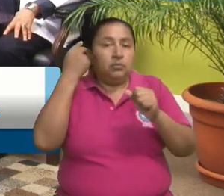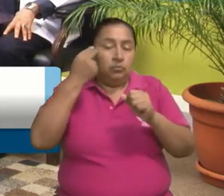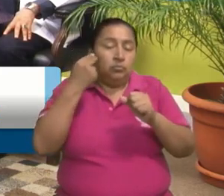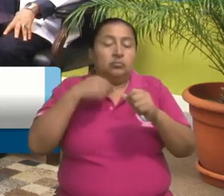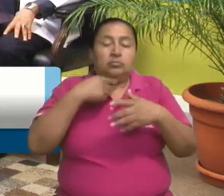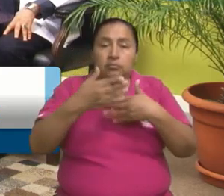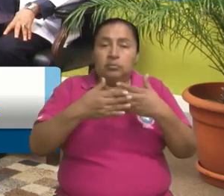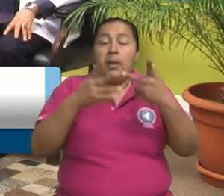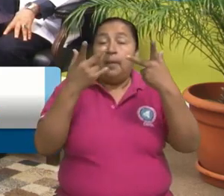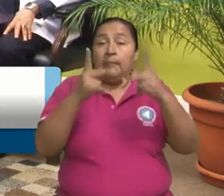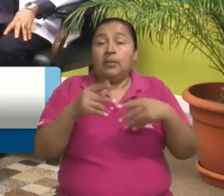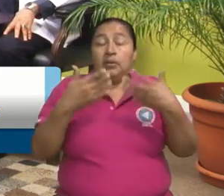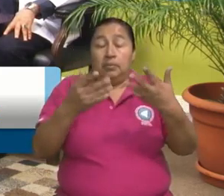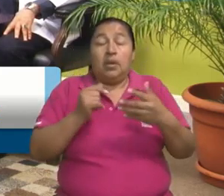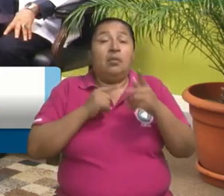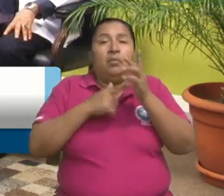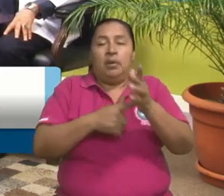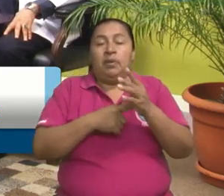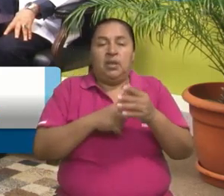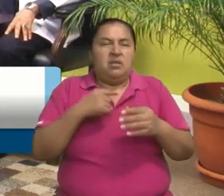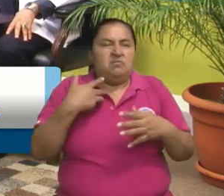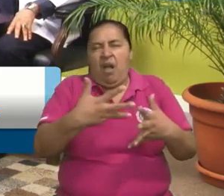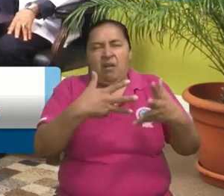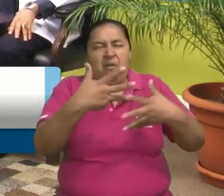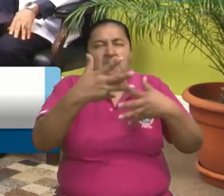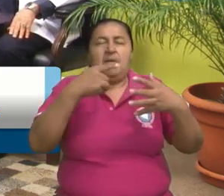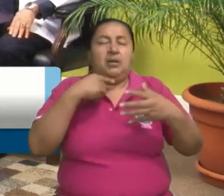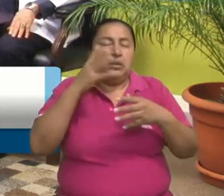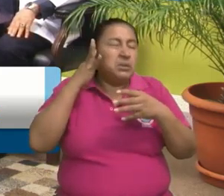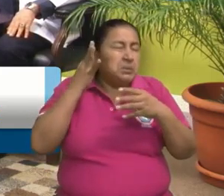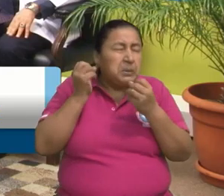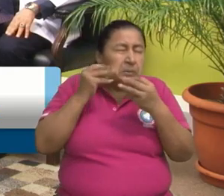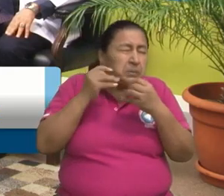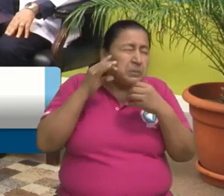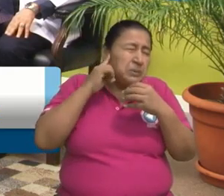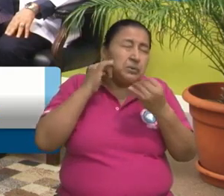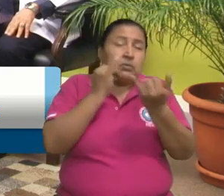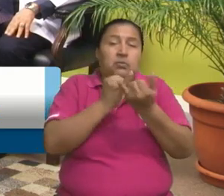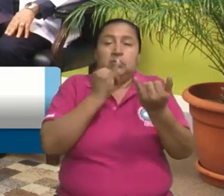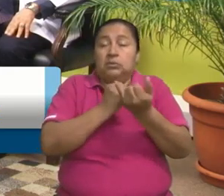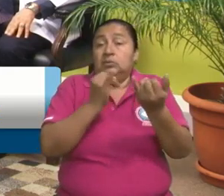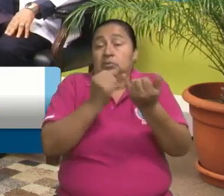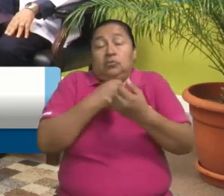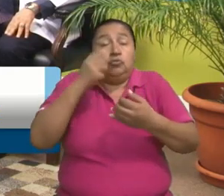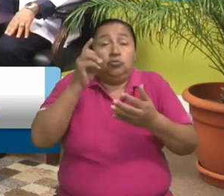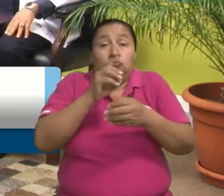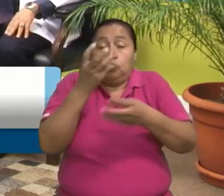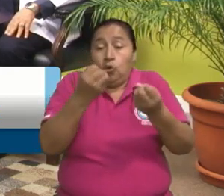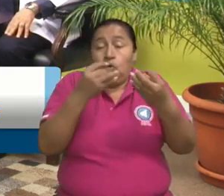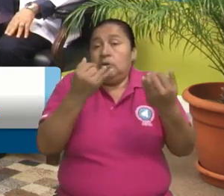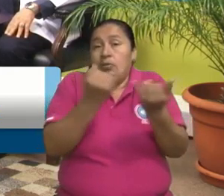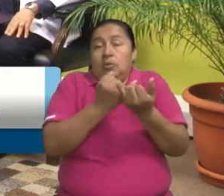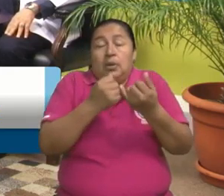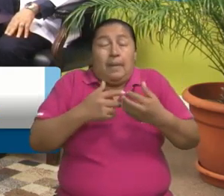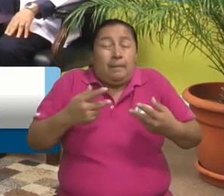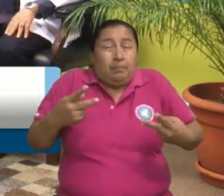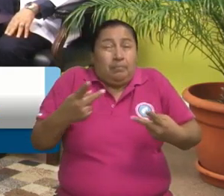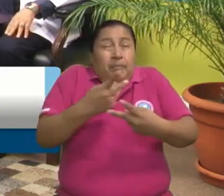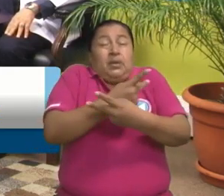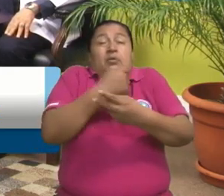también pero si lo maltrata también te va a doler entonces así es el dolor el dolor es intenso cuando llegas a